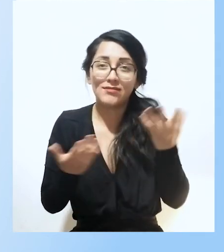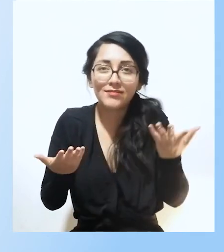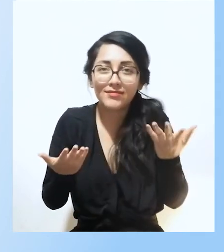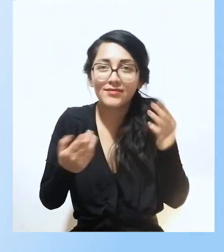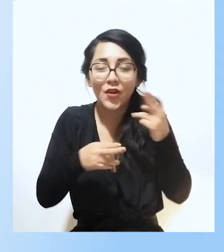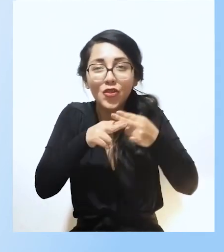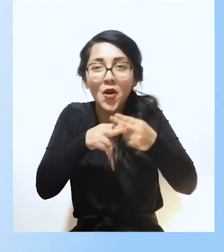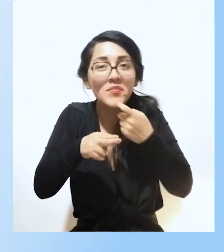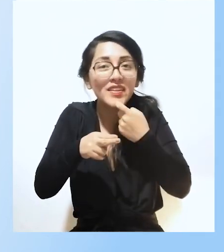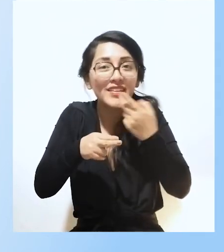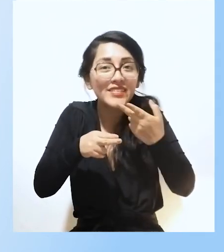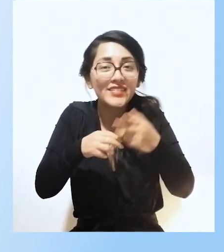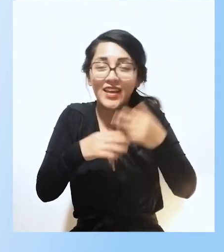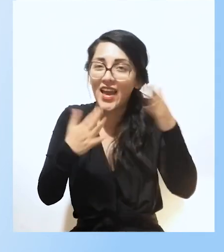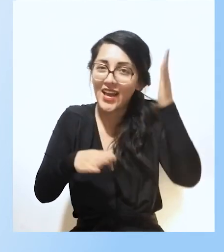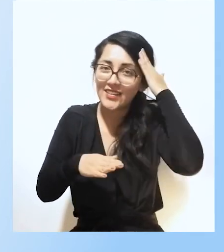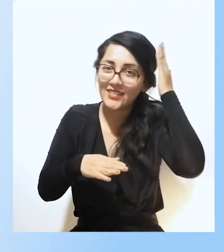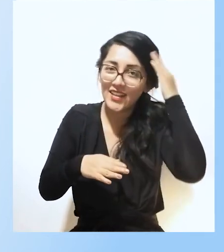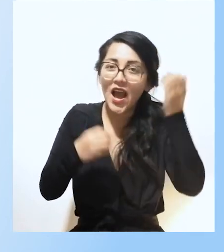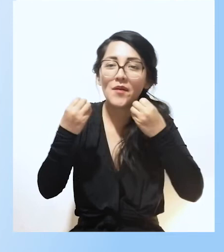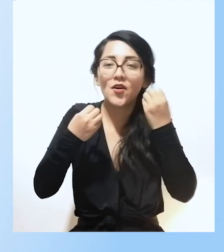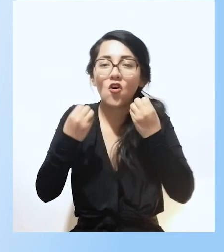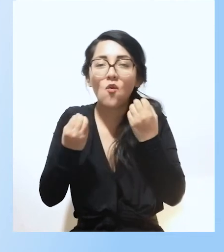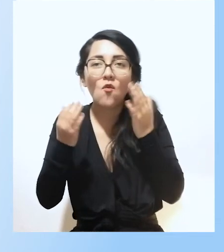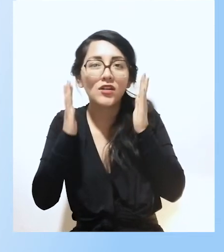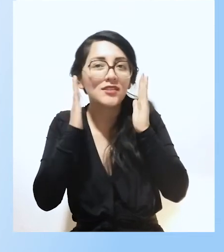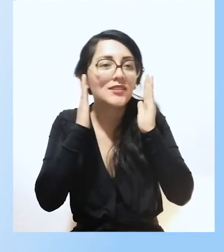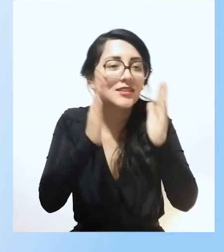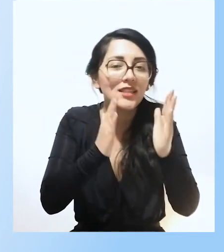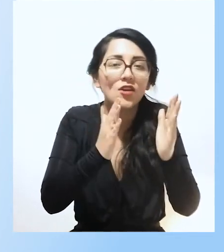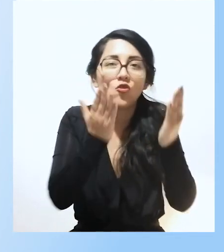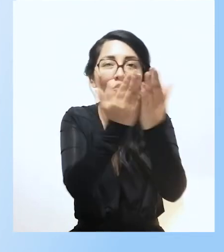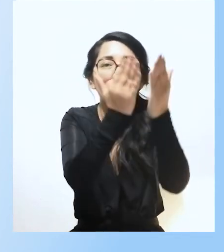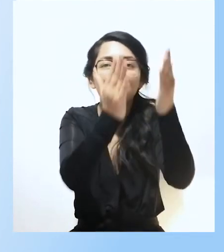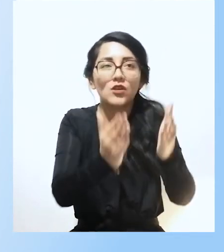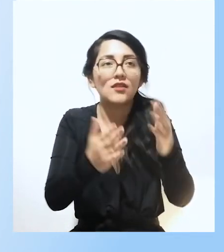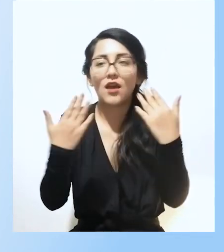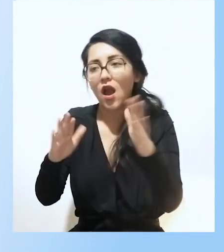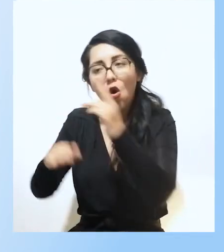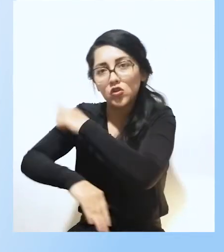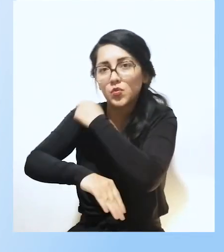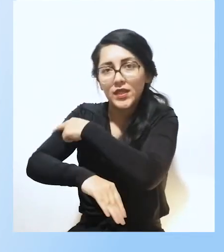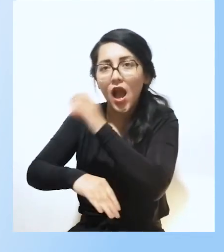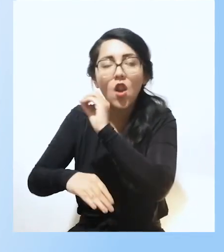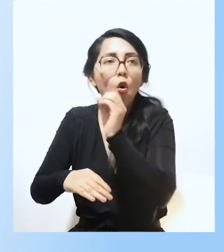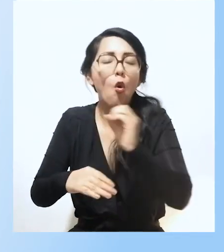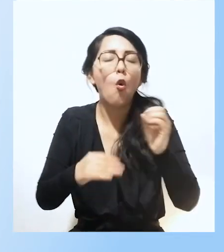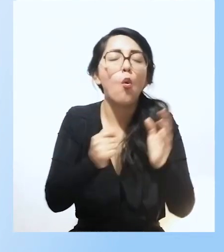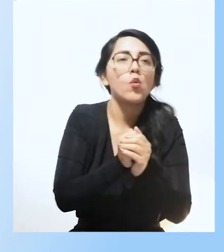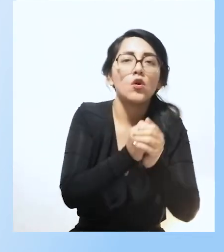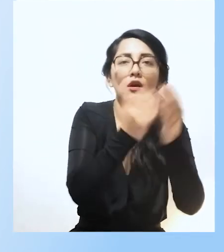indica, sabe muy bien cómo actuar con un alumno, sea en su domicilio, sea en el hospital o sea en una